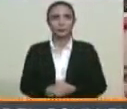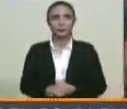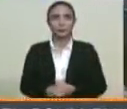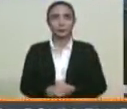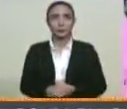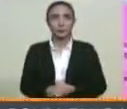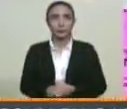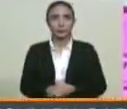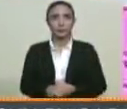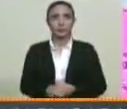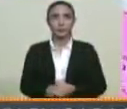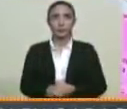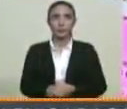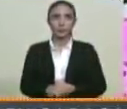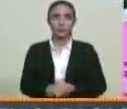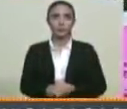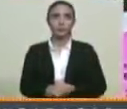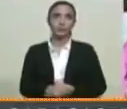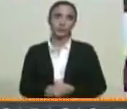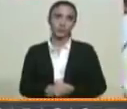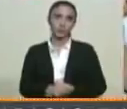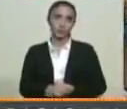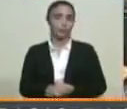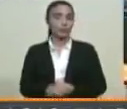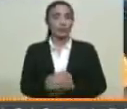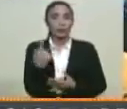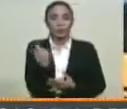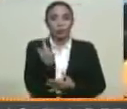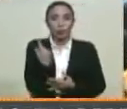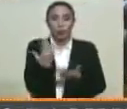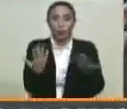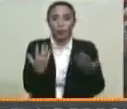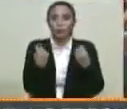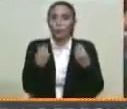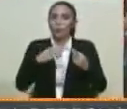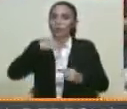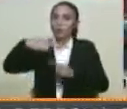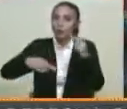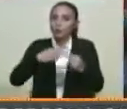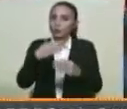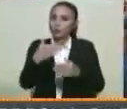Solo la revolución ha convertido en acción